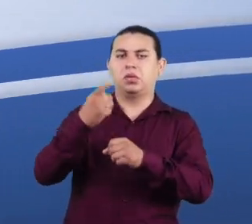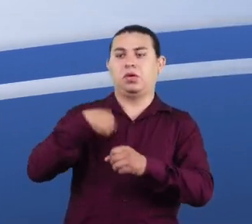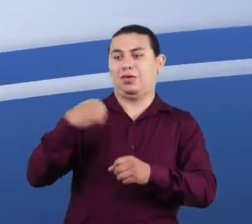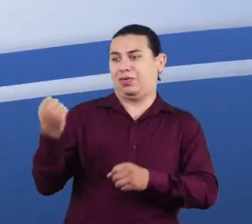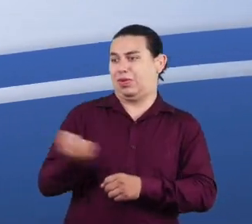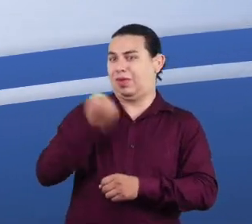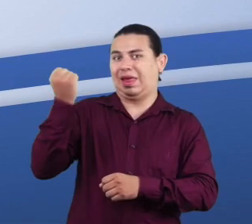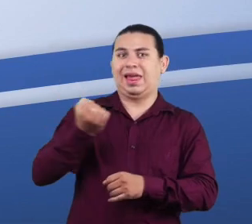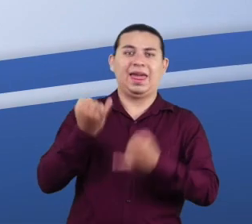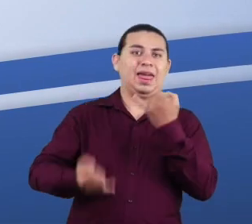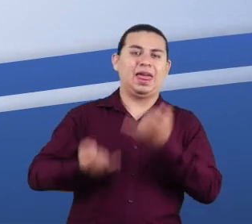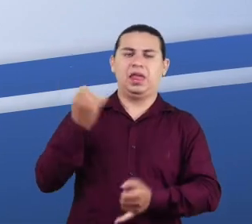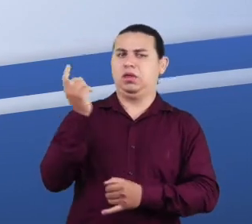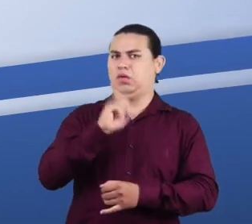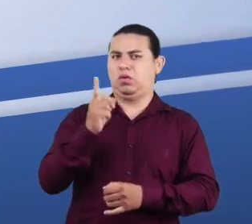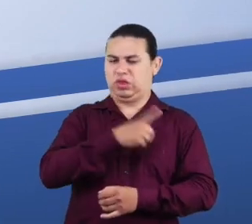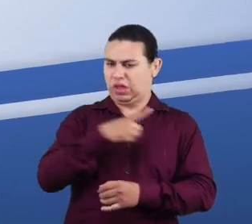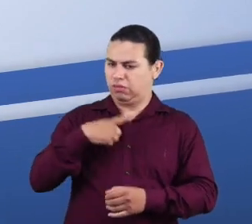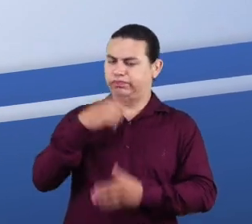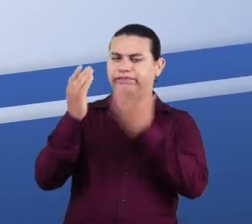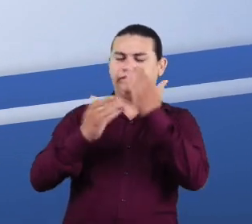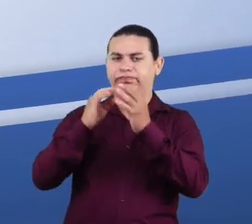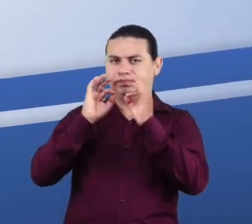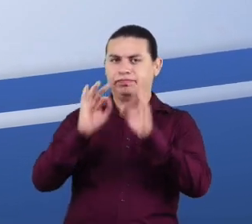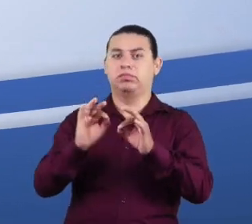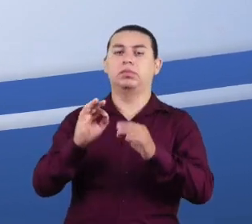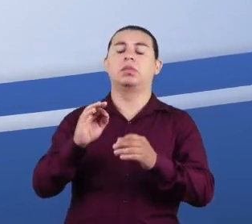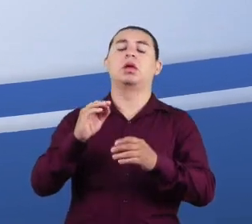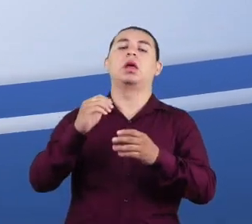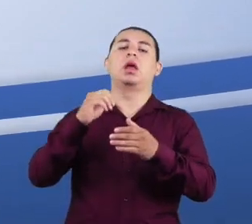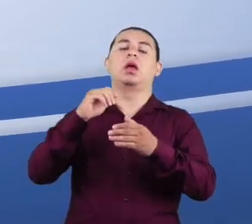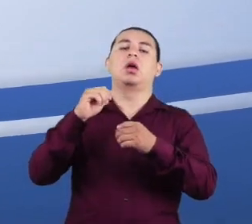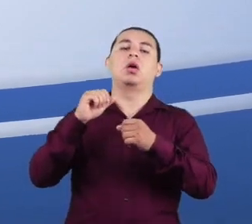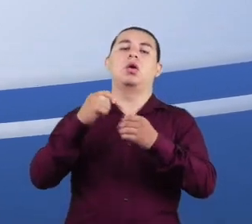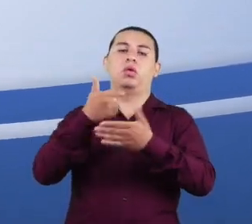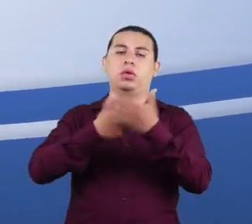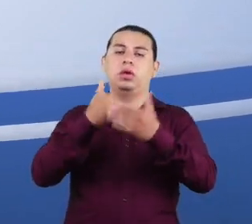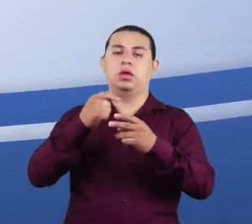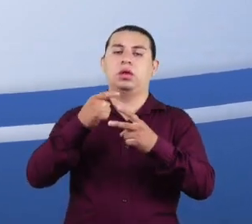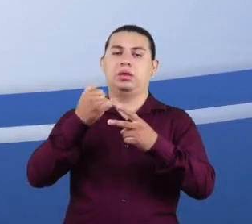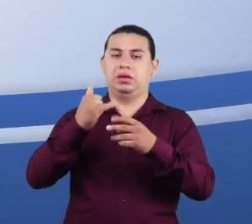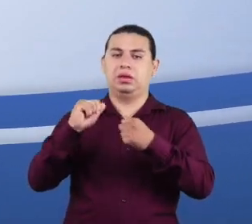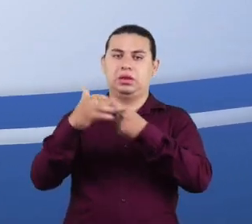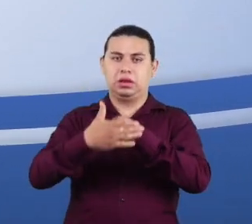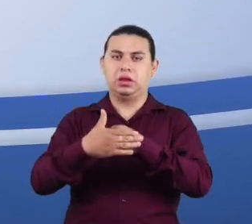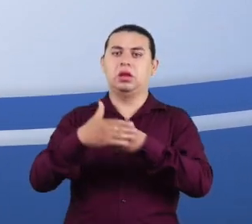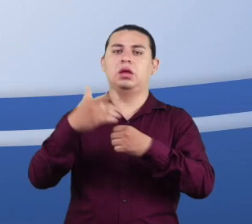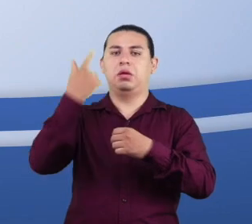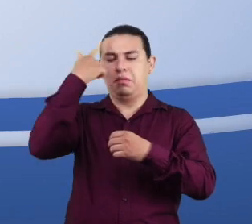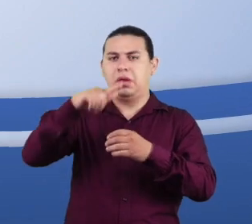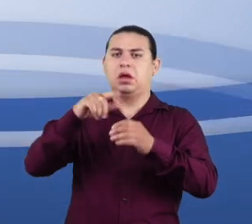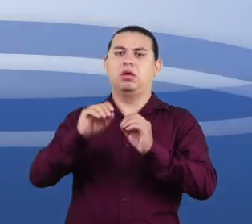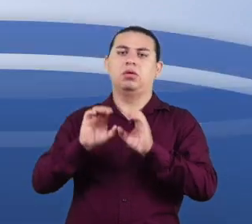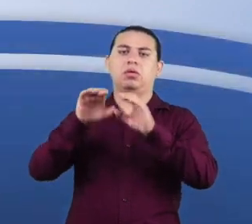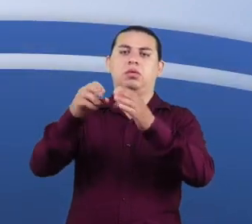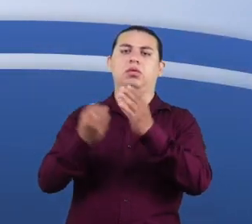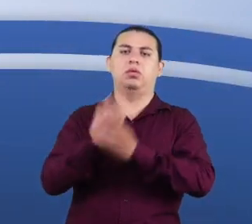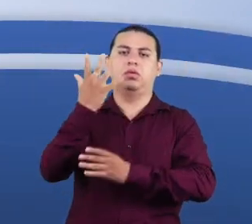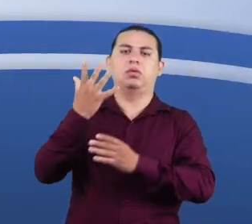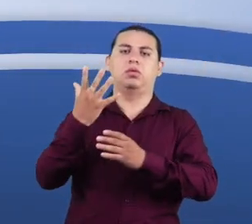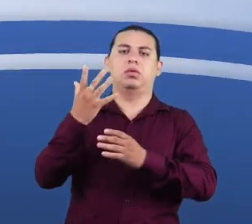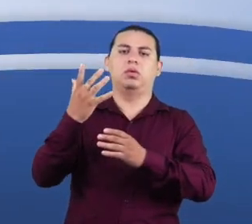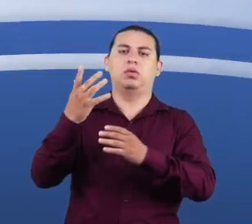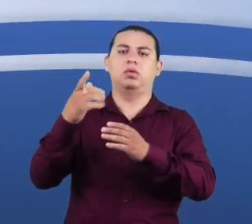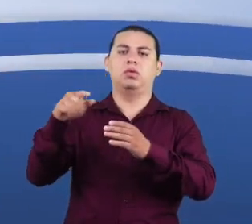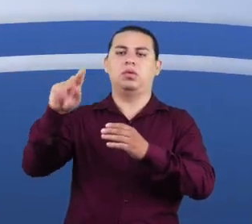oportunidades que tú mismo o misma generas. Para esto, la Facultad de Contaduría y Administración organizó su exposición de plan de negocios para fomentar